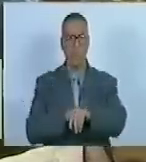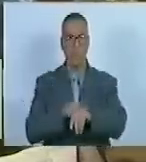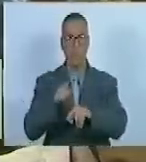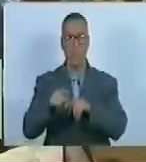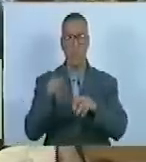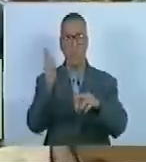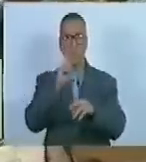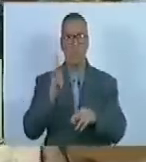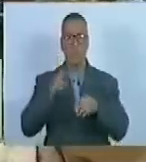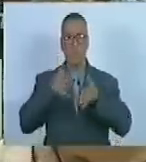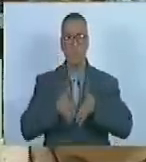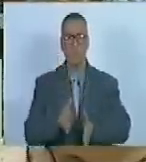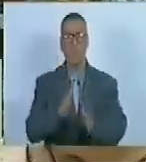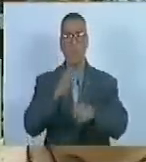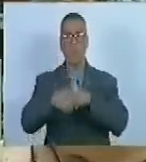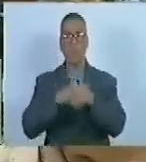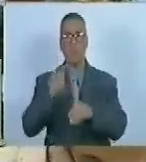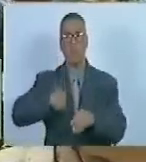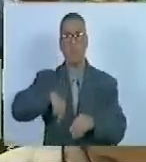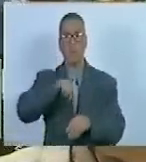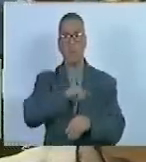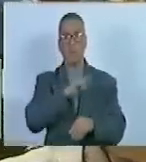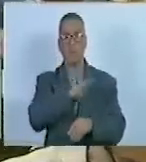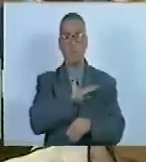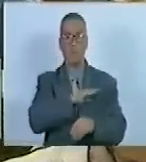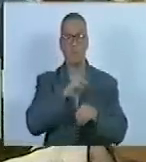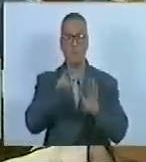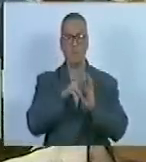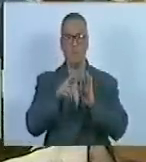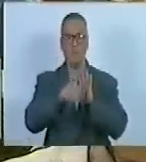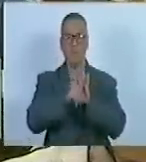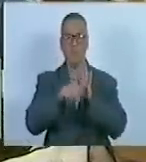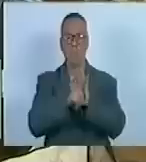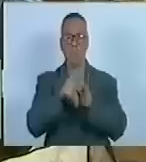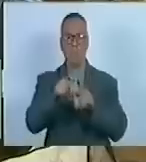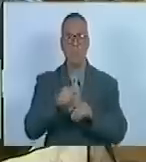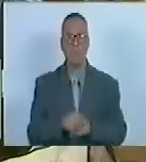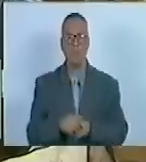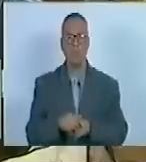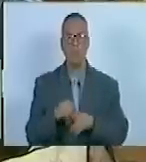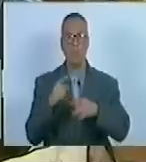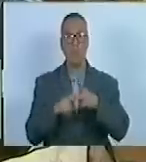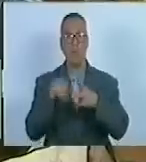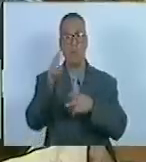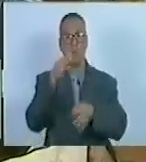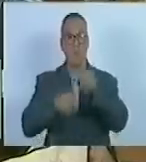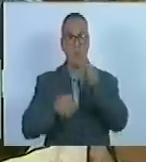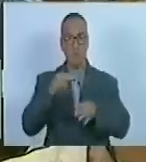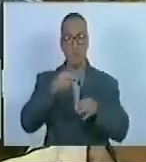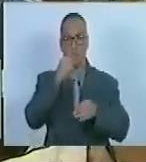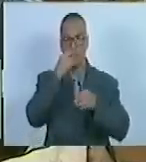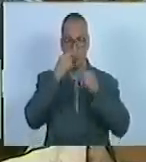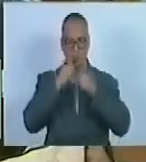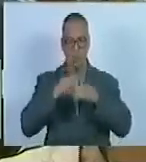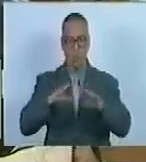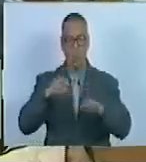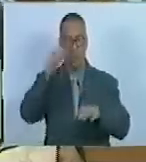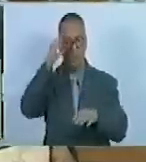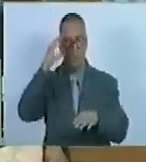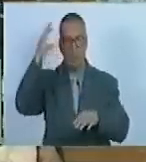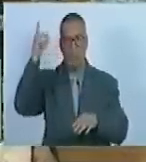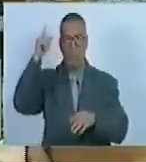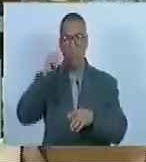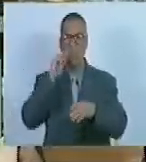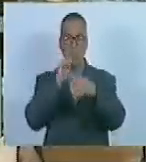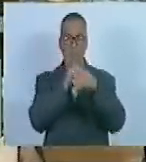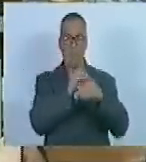como república naciente de hacer nuestras propias leyes. Es por eso que él va y evoca a la justicia que es de Dios y llama a